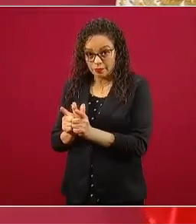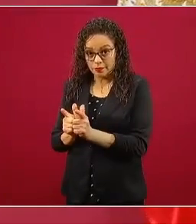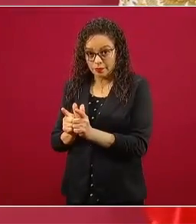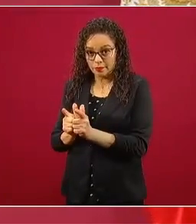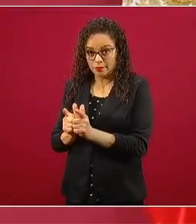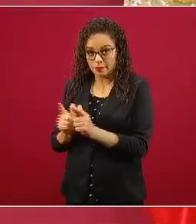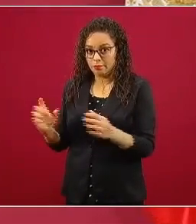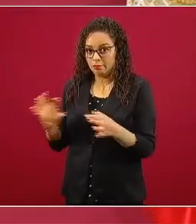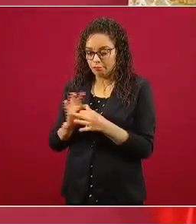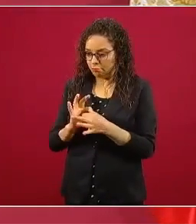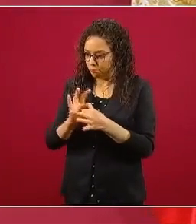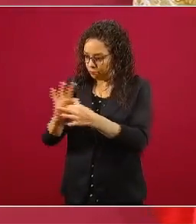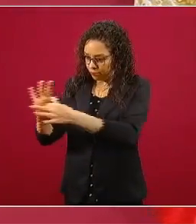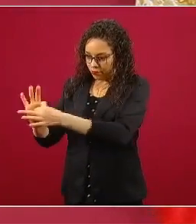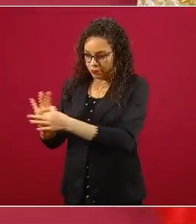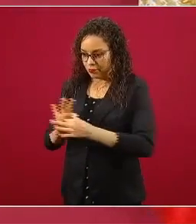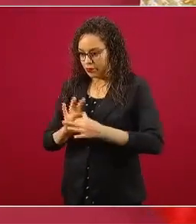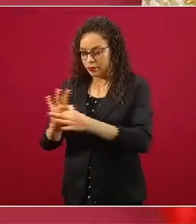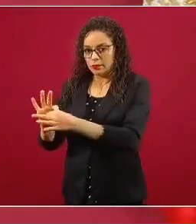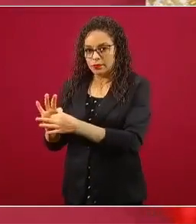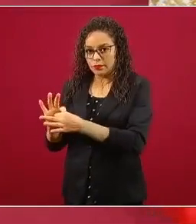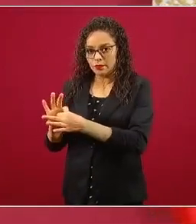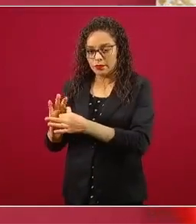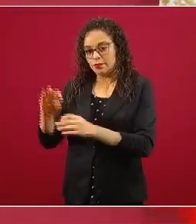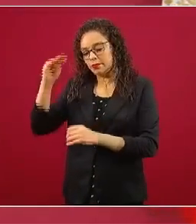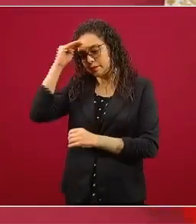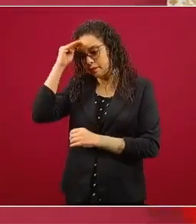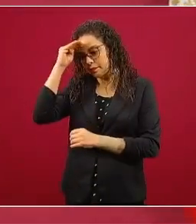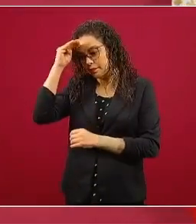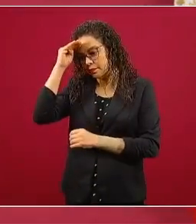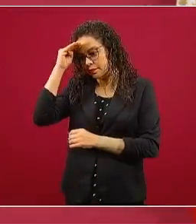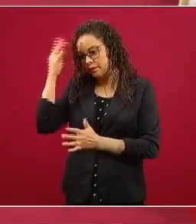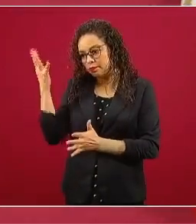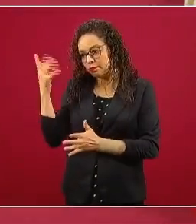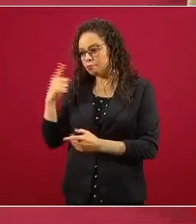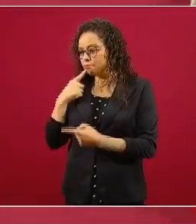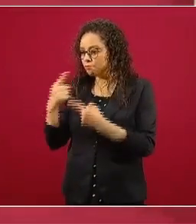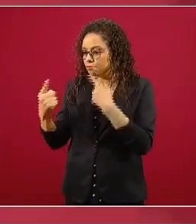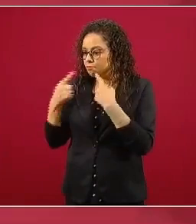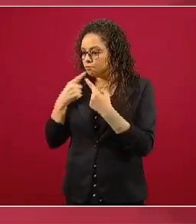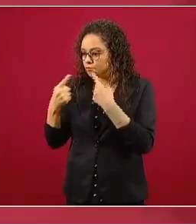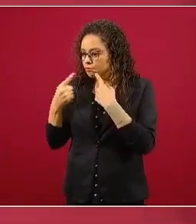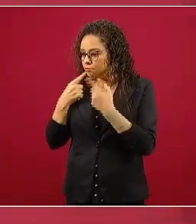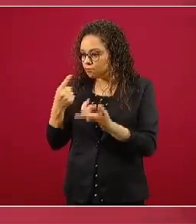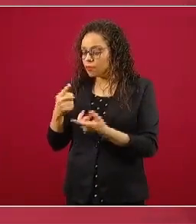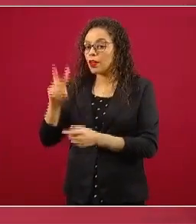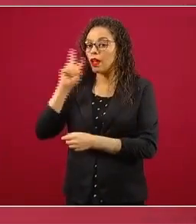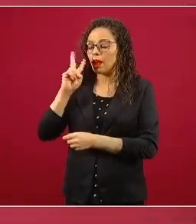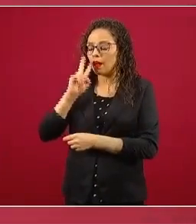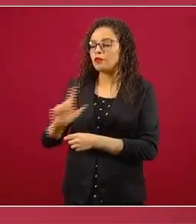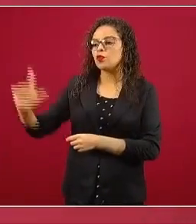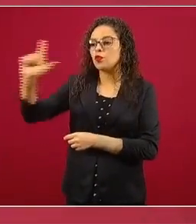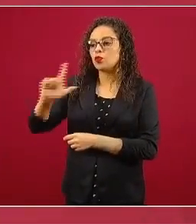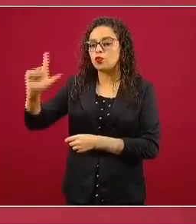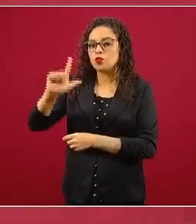conjunto. Van a tener ya una primer propuesta el lunes